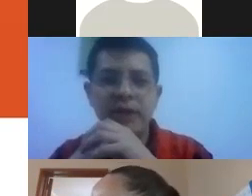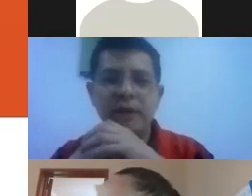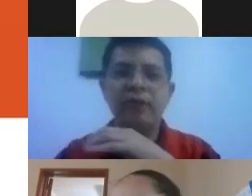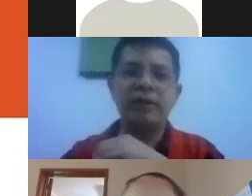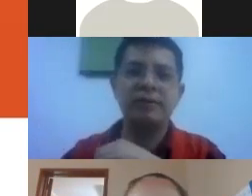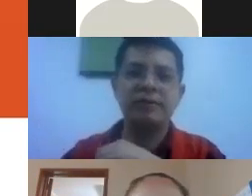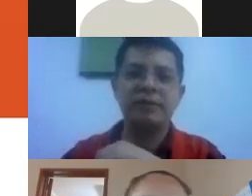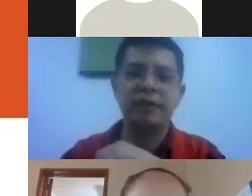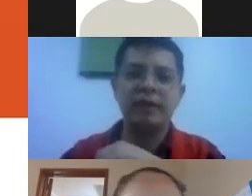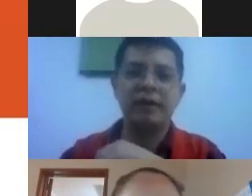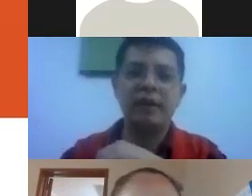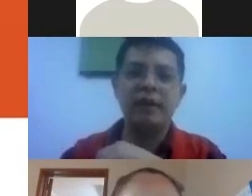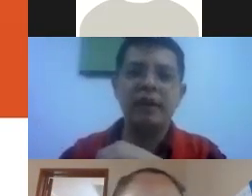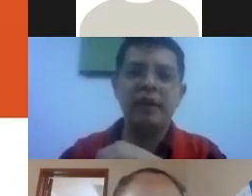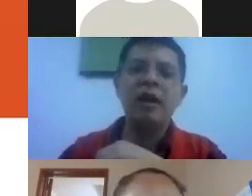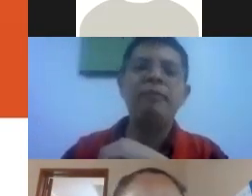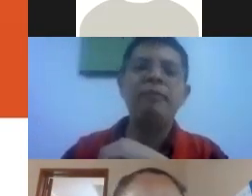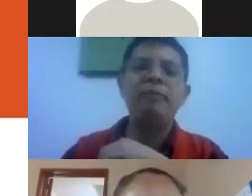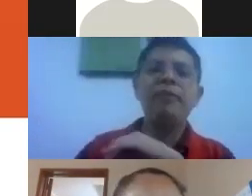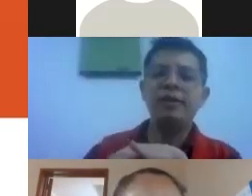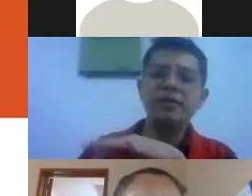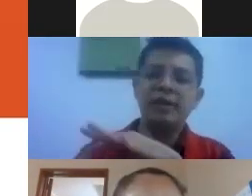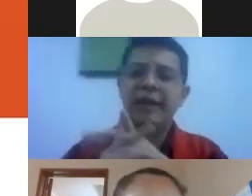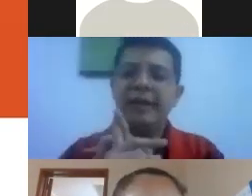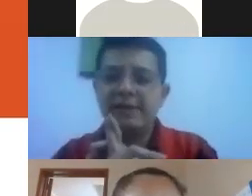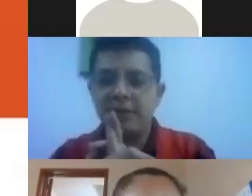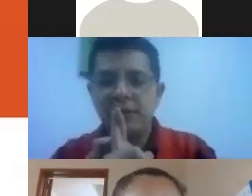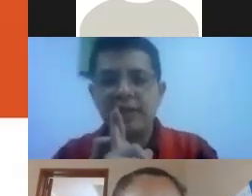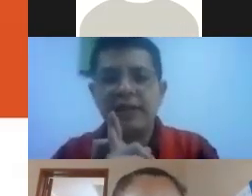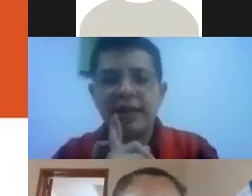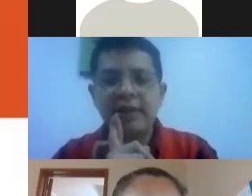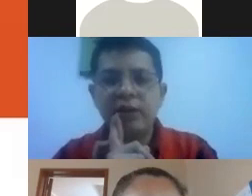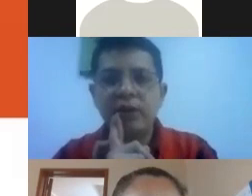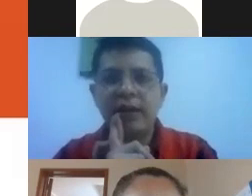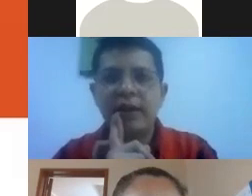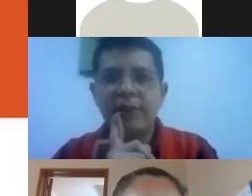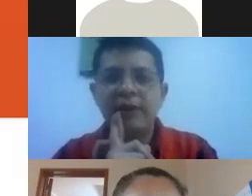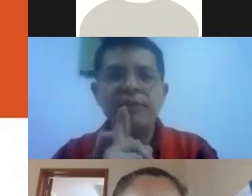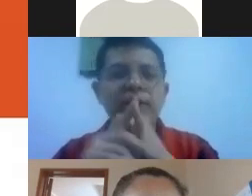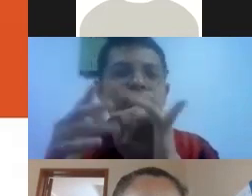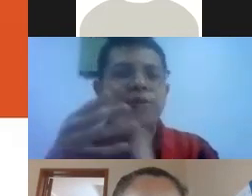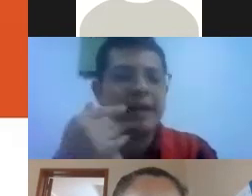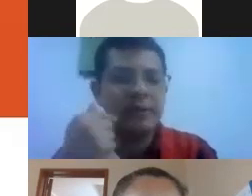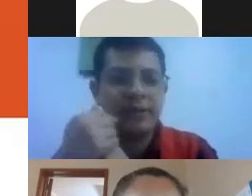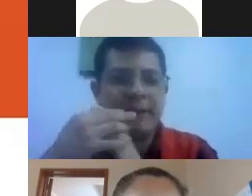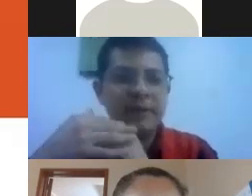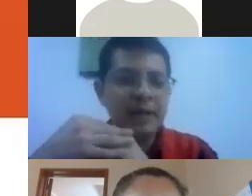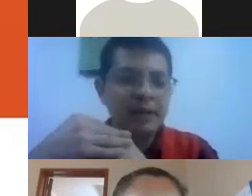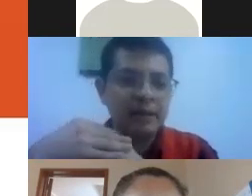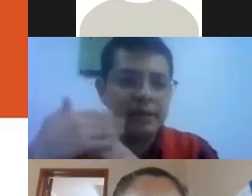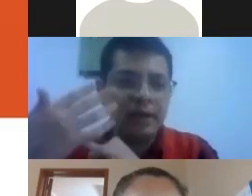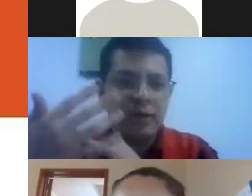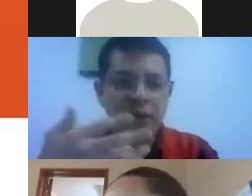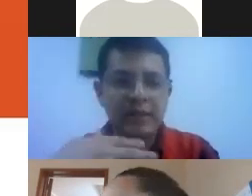tipo de quemadura. El primero de ellos es conocer qué tanto fue el tiempo de contacto de la